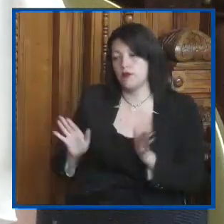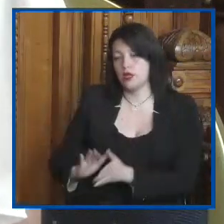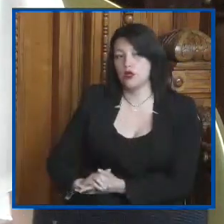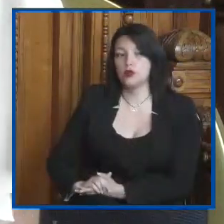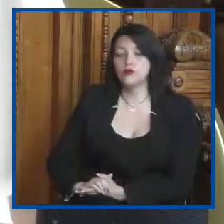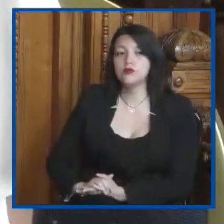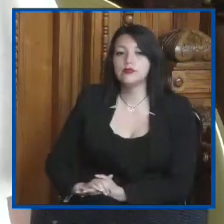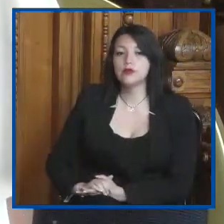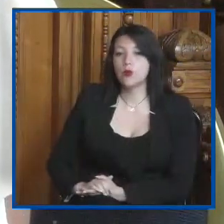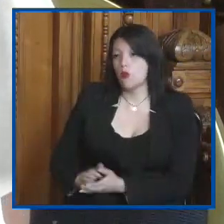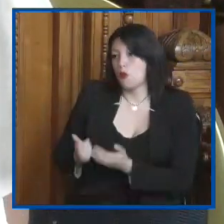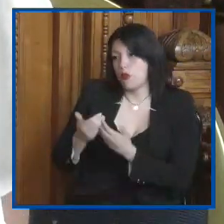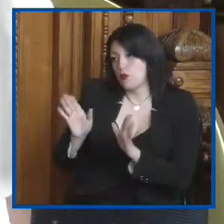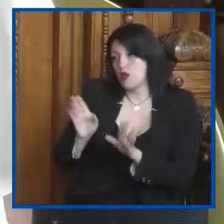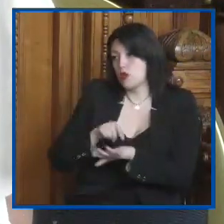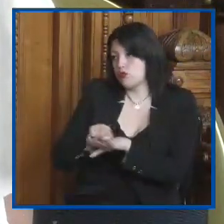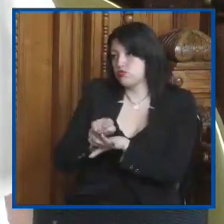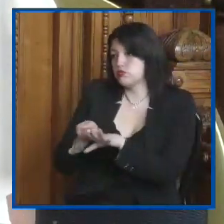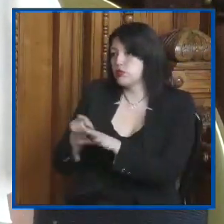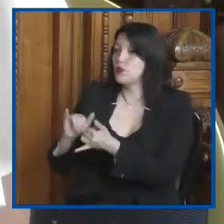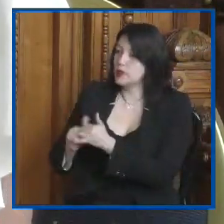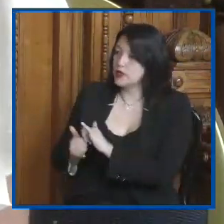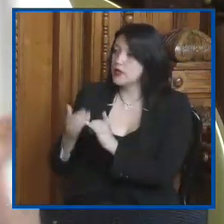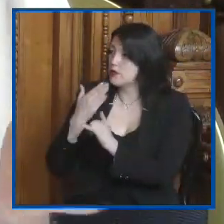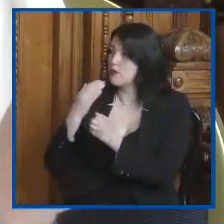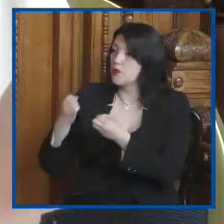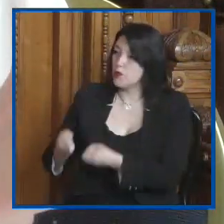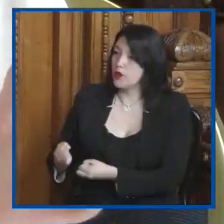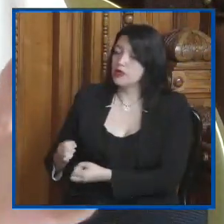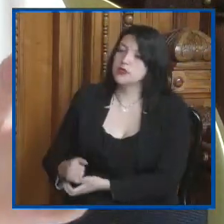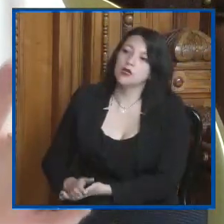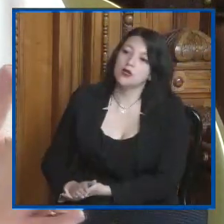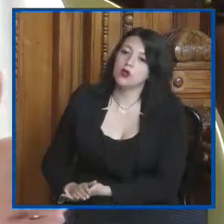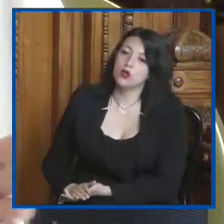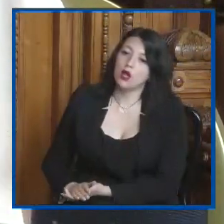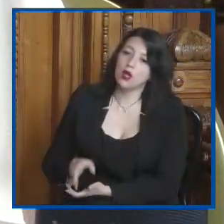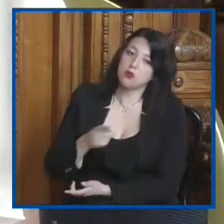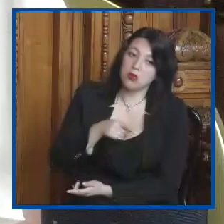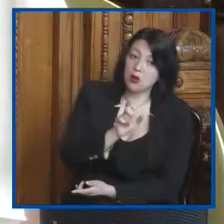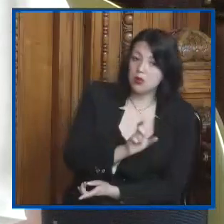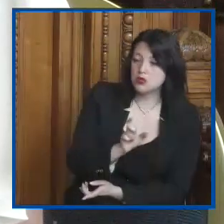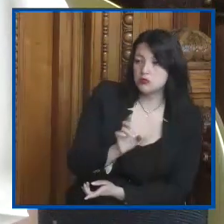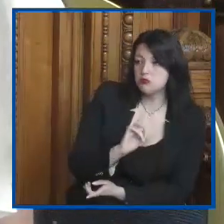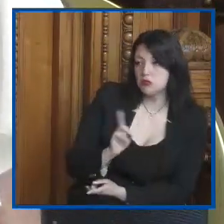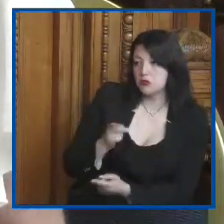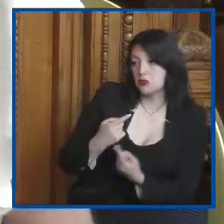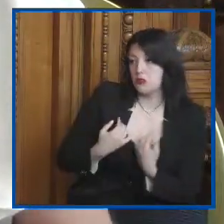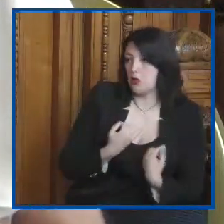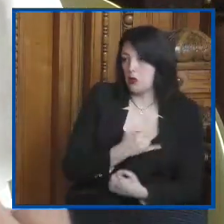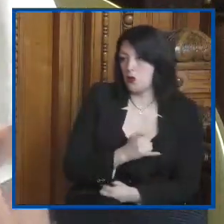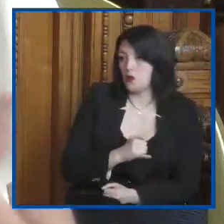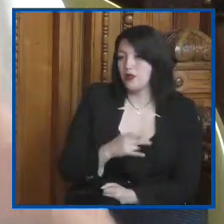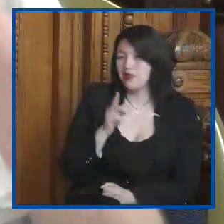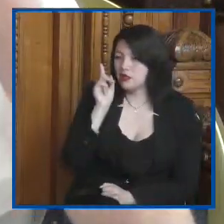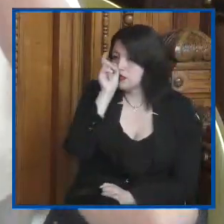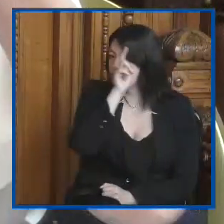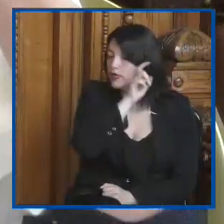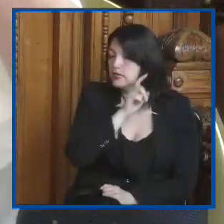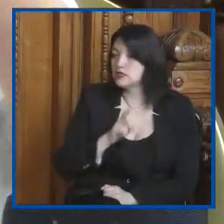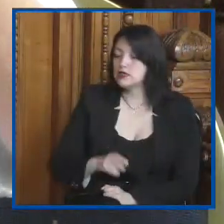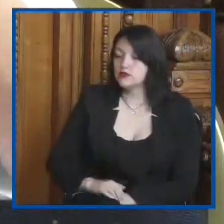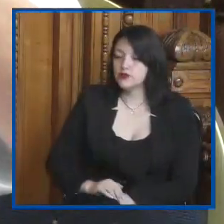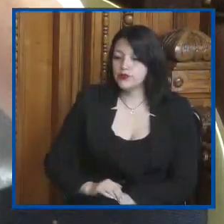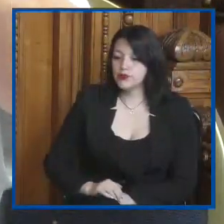dije, bueno, cualquier medio también puede ser WhatsApp. Ojo, puede haber gente que no lo comparta o que le sea difícil